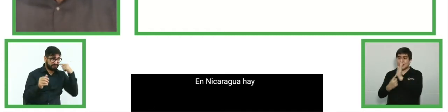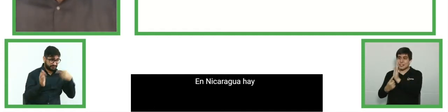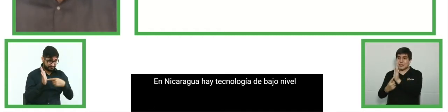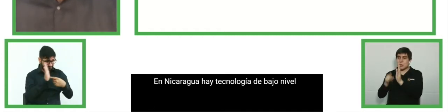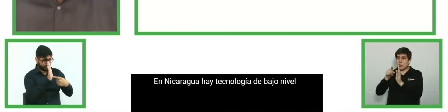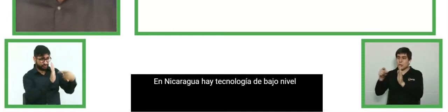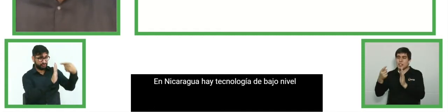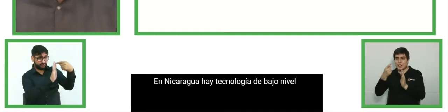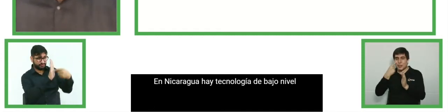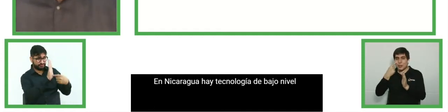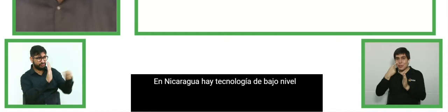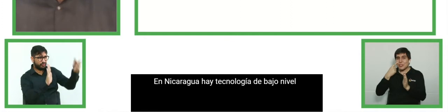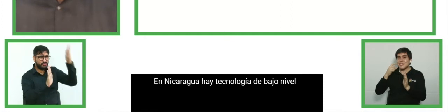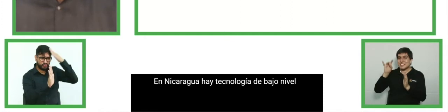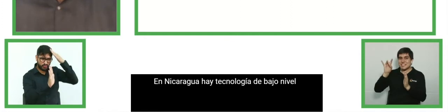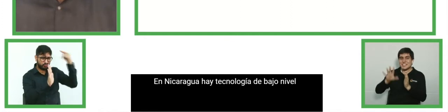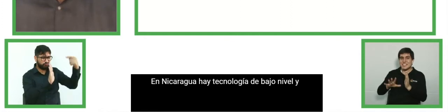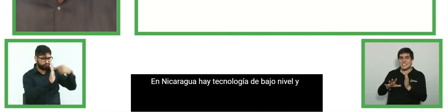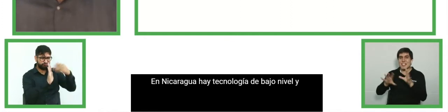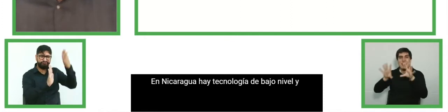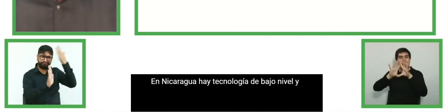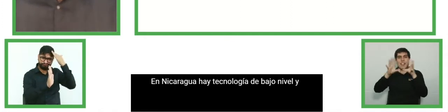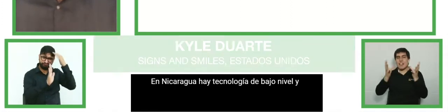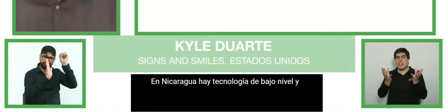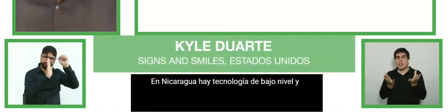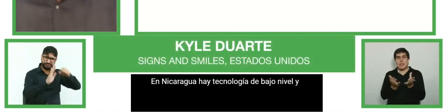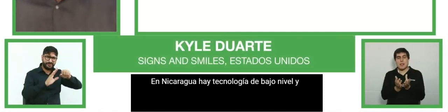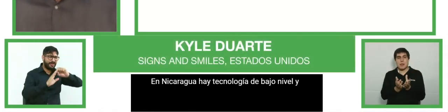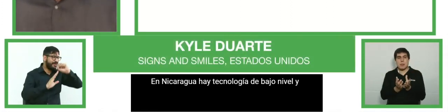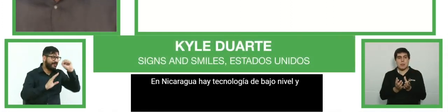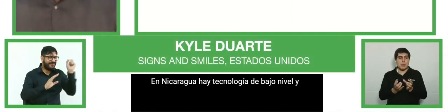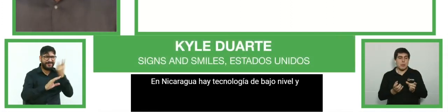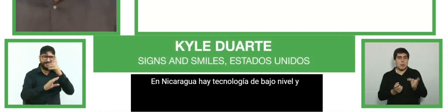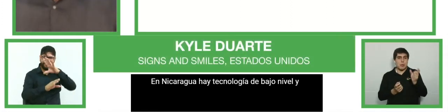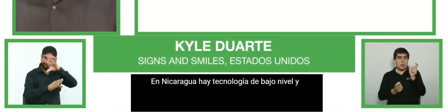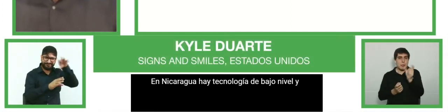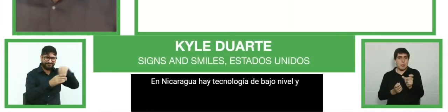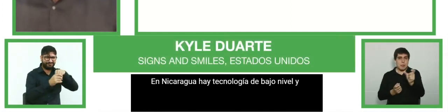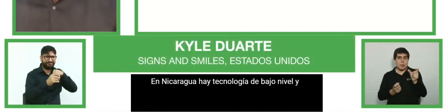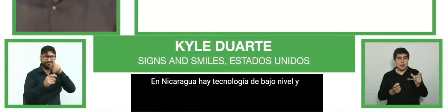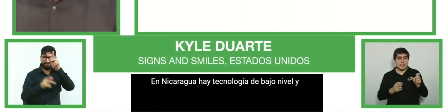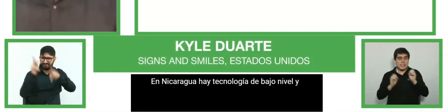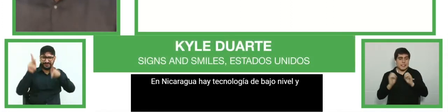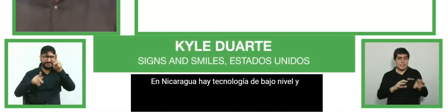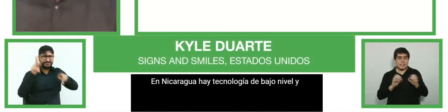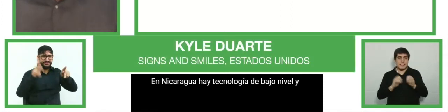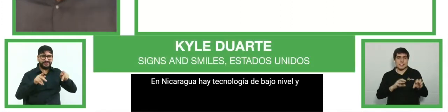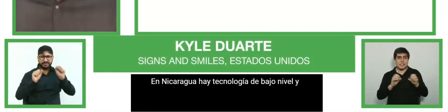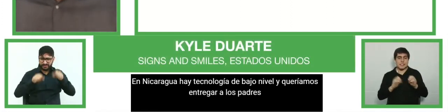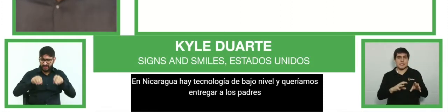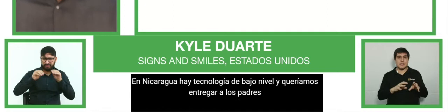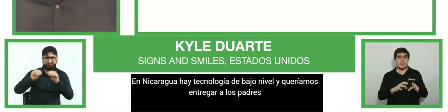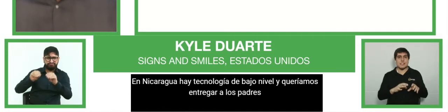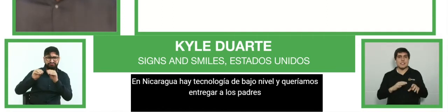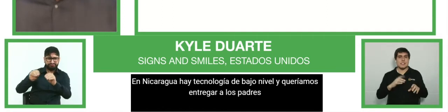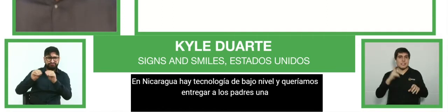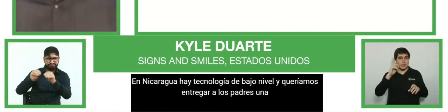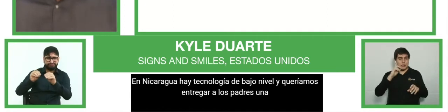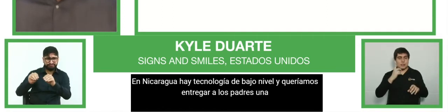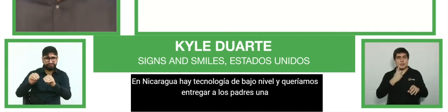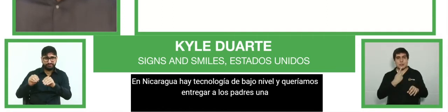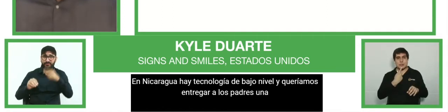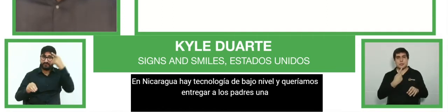del conocimiento del mundo, de cómo poder criar a un niño